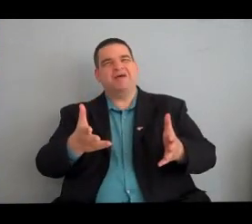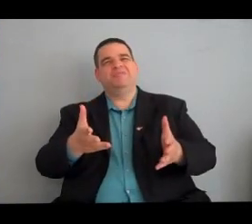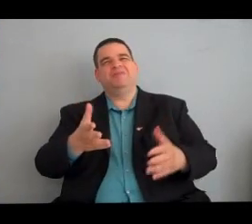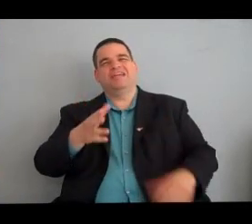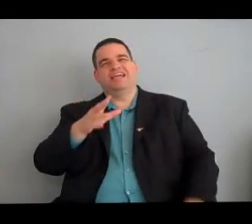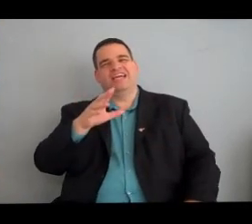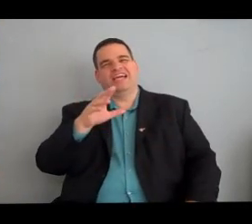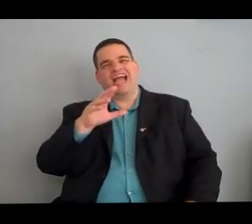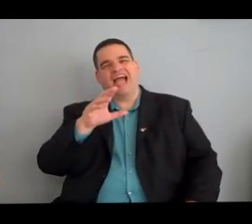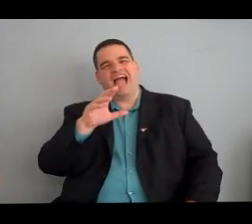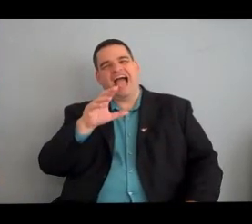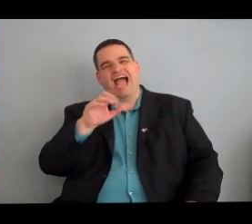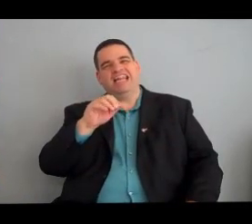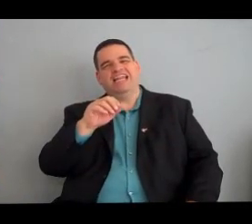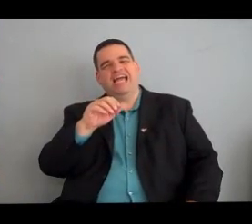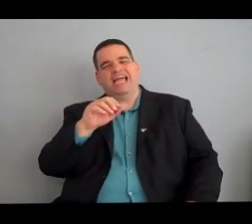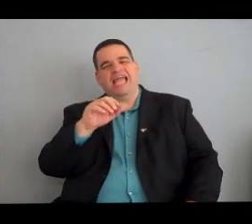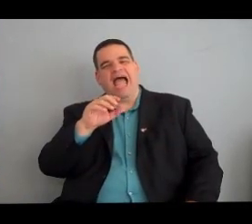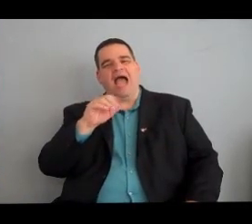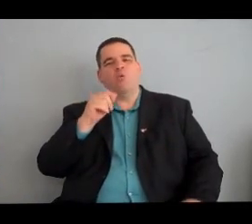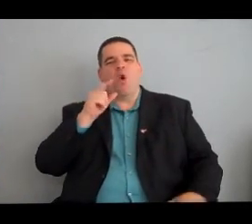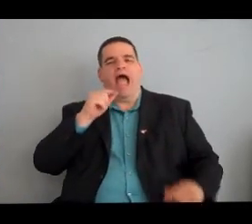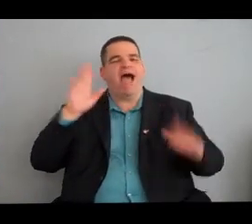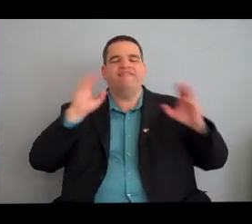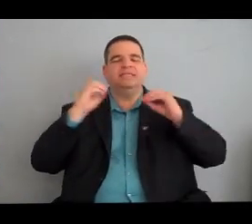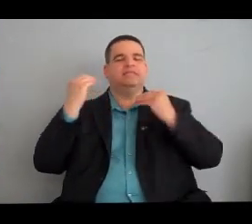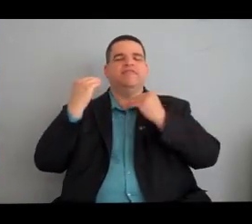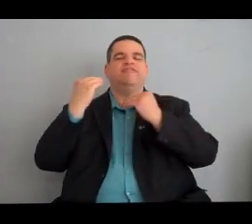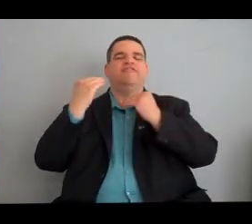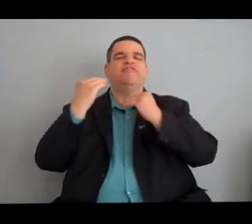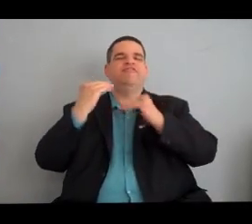cantada aquí por el compañero Juan Carlos Zaya. Que lo disfruten.